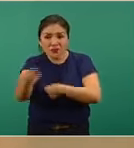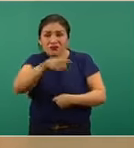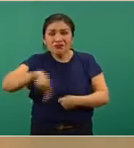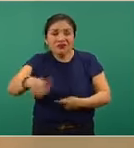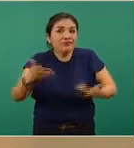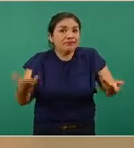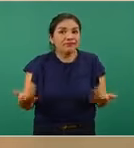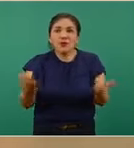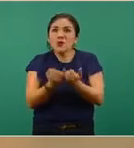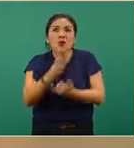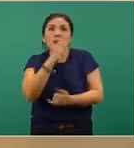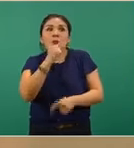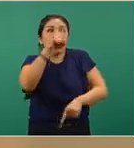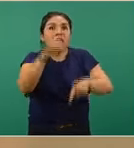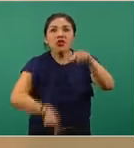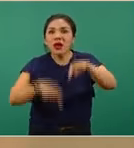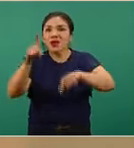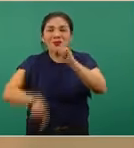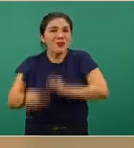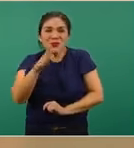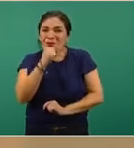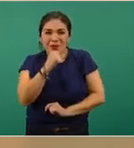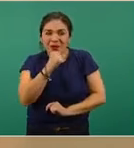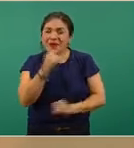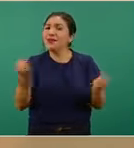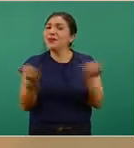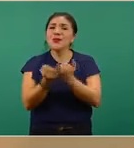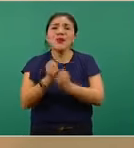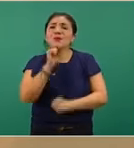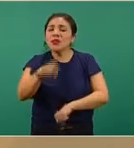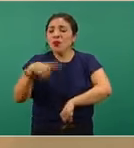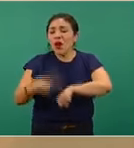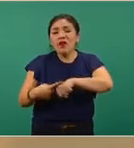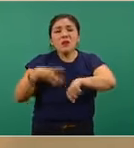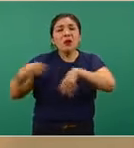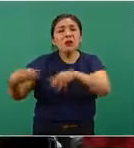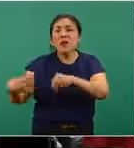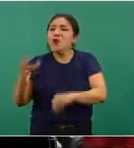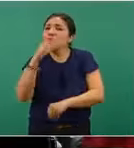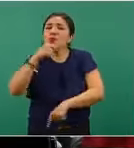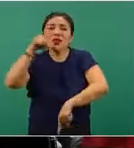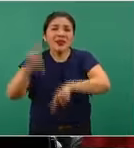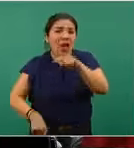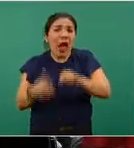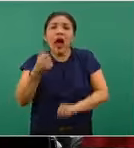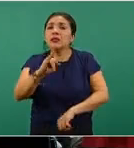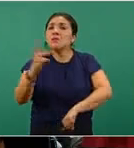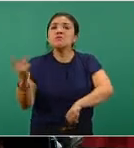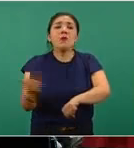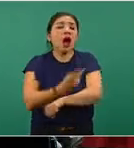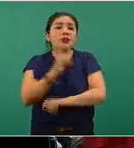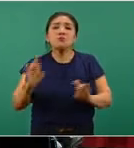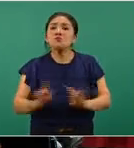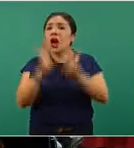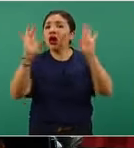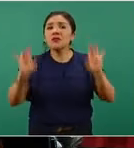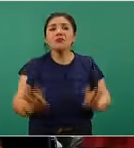hasta cierto punto inevitables, también lo son las epidemias. Entonces ocurren los fenómenos